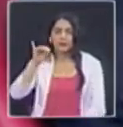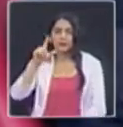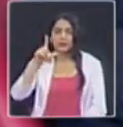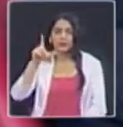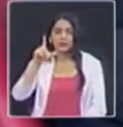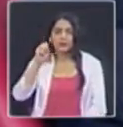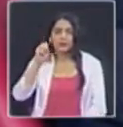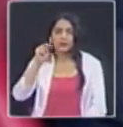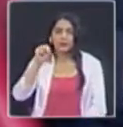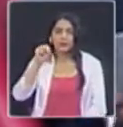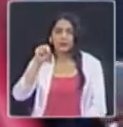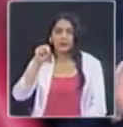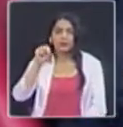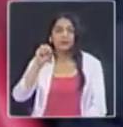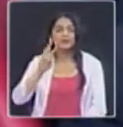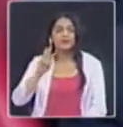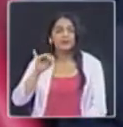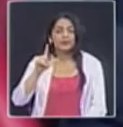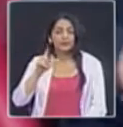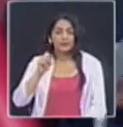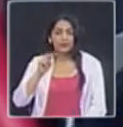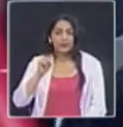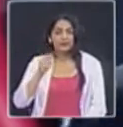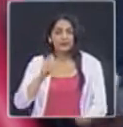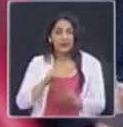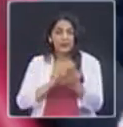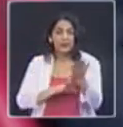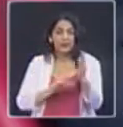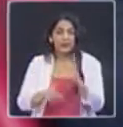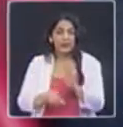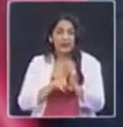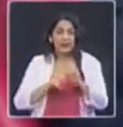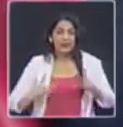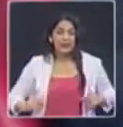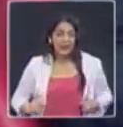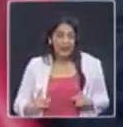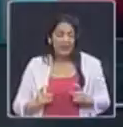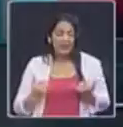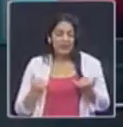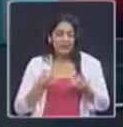contra el cáncer hay un proyecto de ley que ya lo vamos a conocer tras la pausa lo hacemos